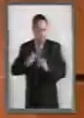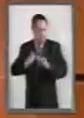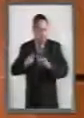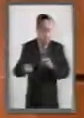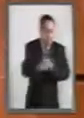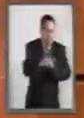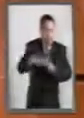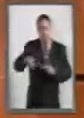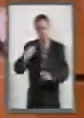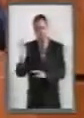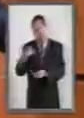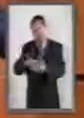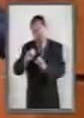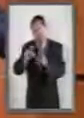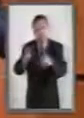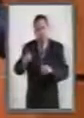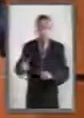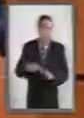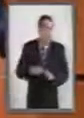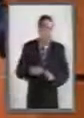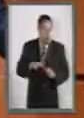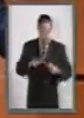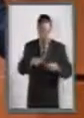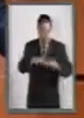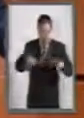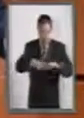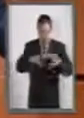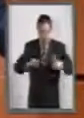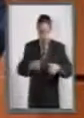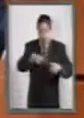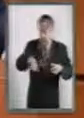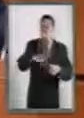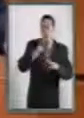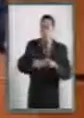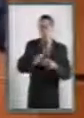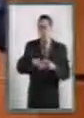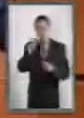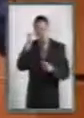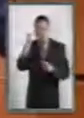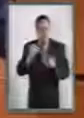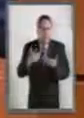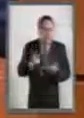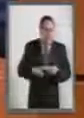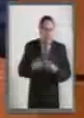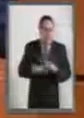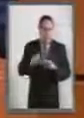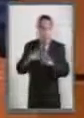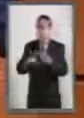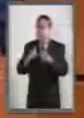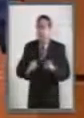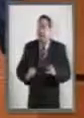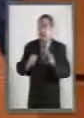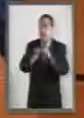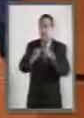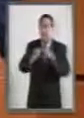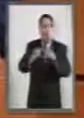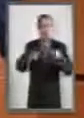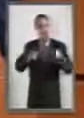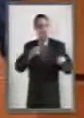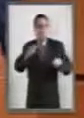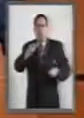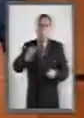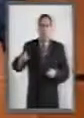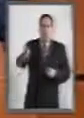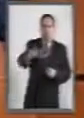federales. Ese órgano colegiado tiene una participación de las instancias de control democrático